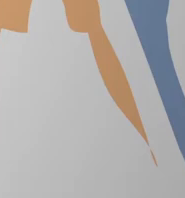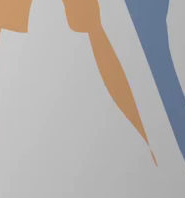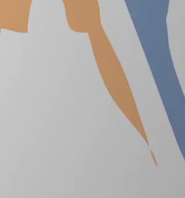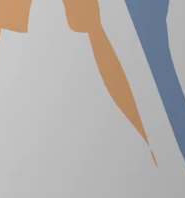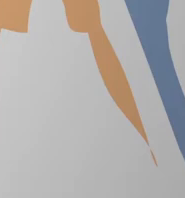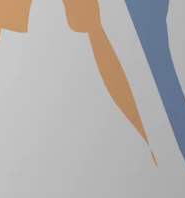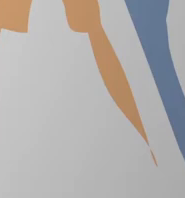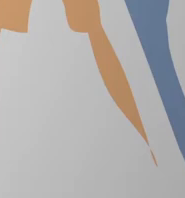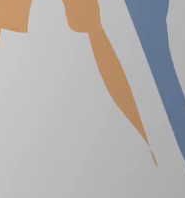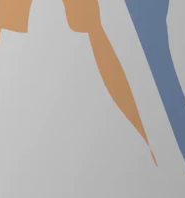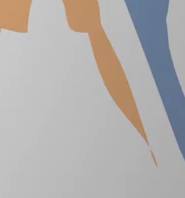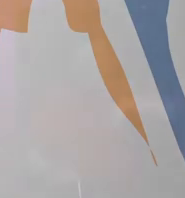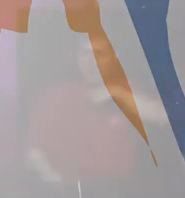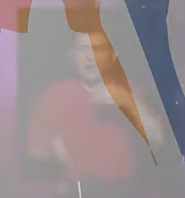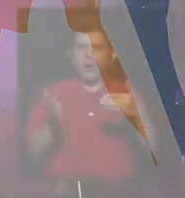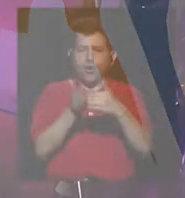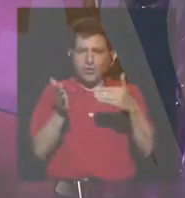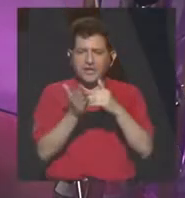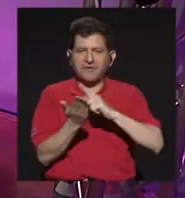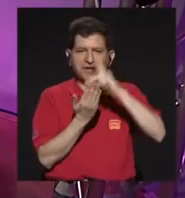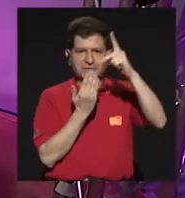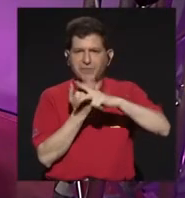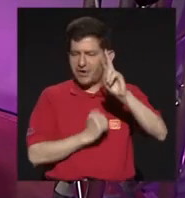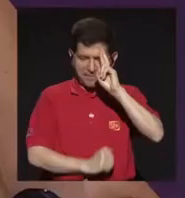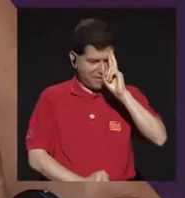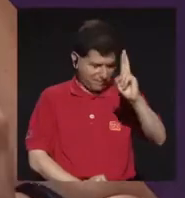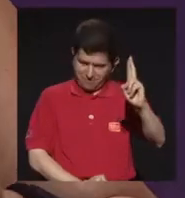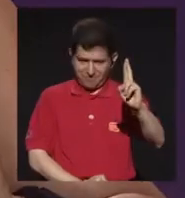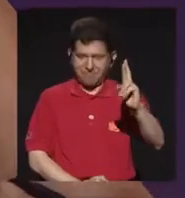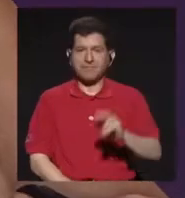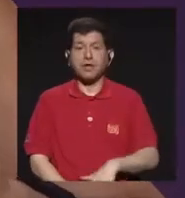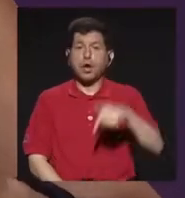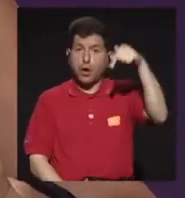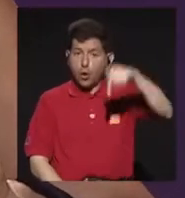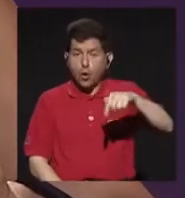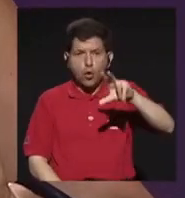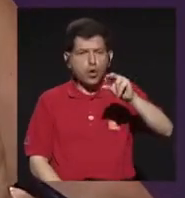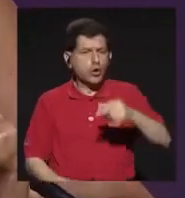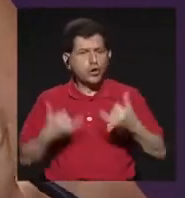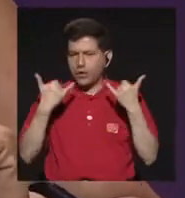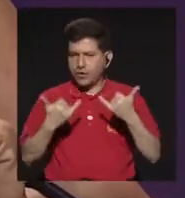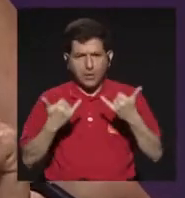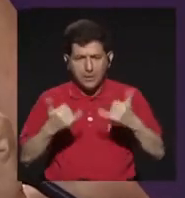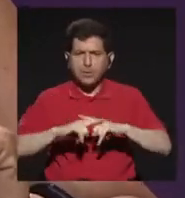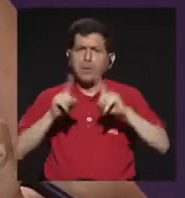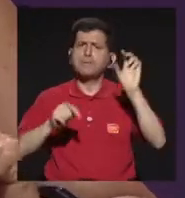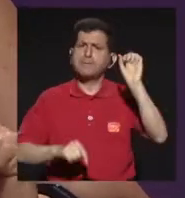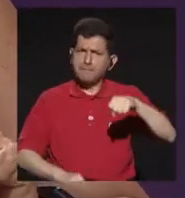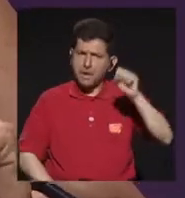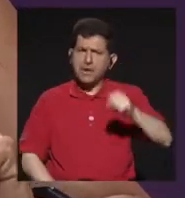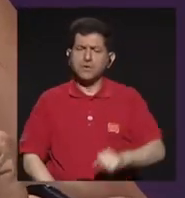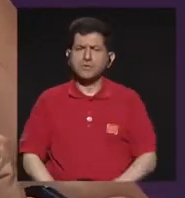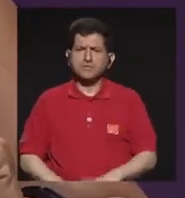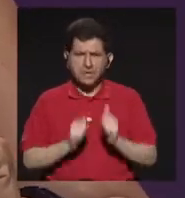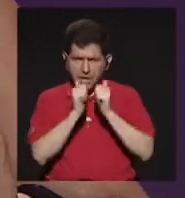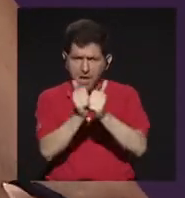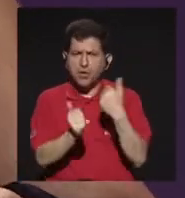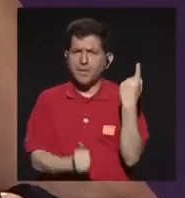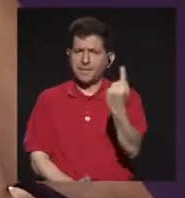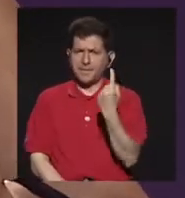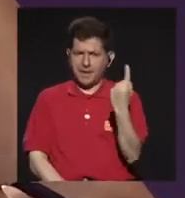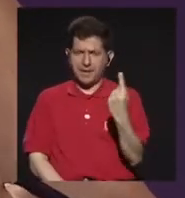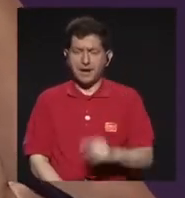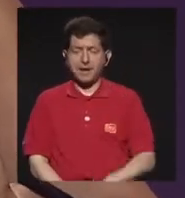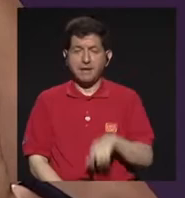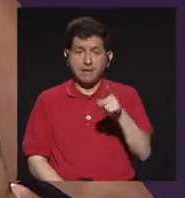Gracias por acompañarnos una vez más en Irreverencias. Hoy no estamos en vivo, pero sí estamos con usted como siempre y